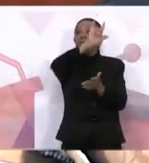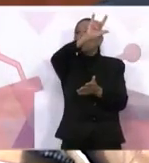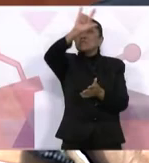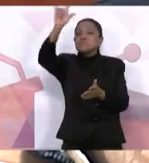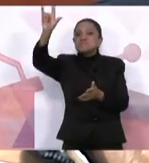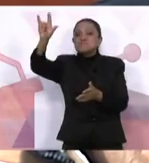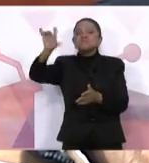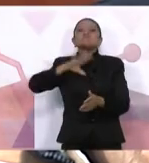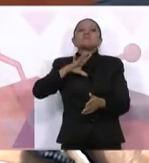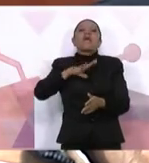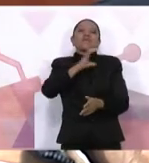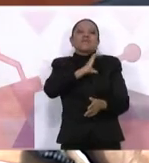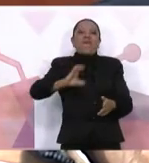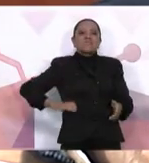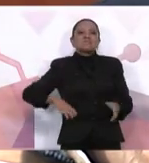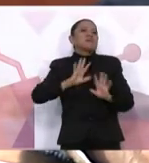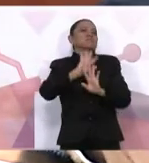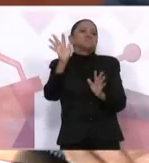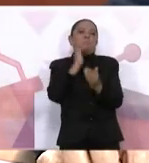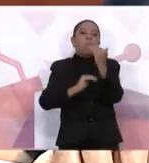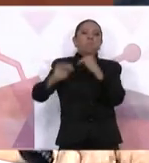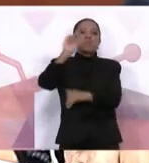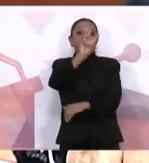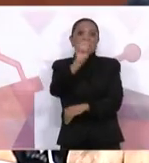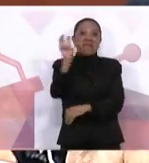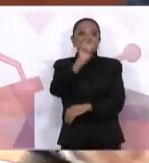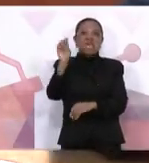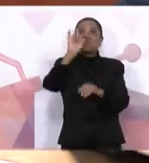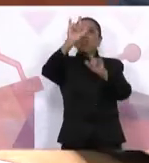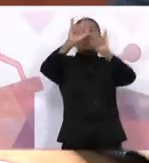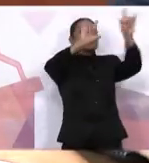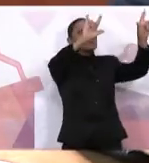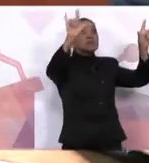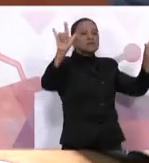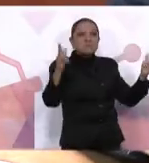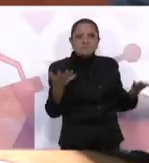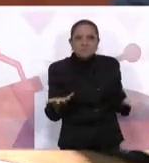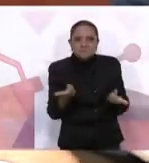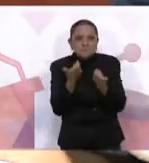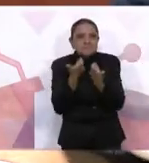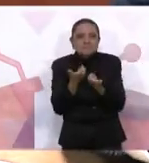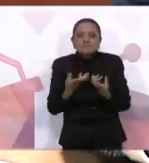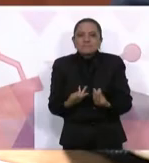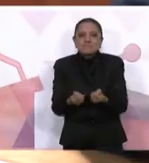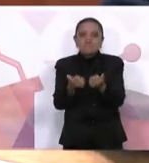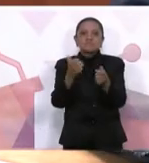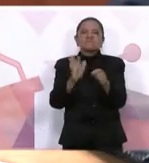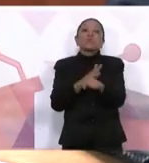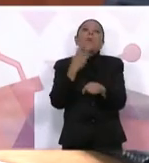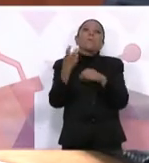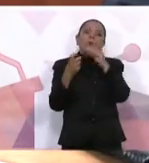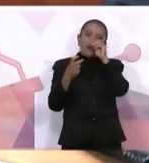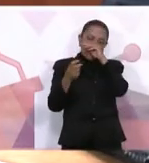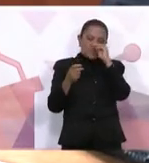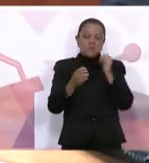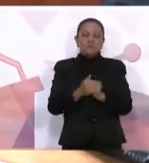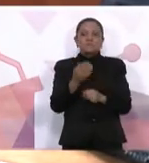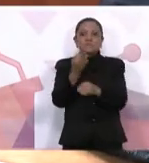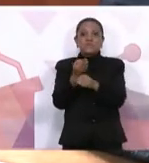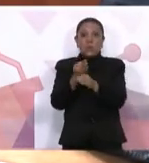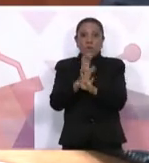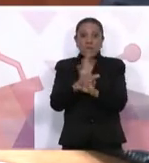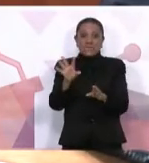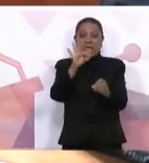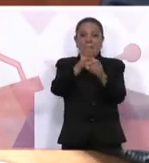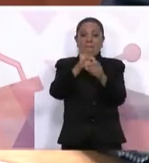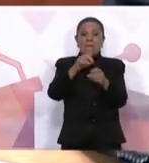los 300 espectaculares es por eso que en esta elección parece